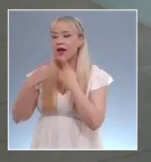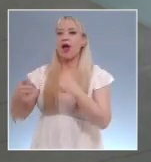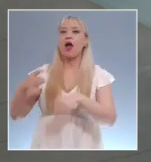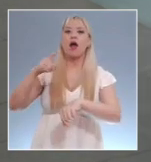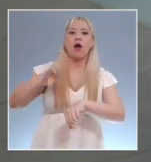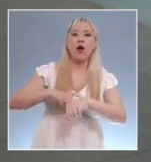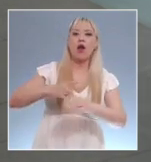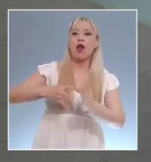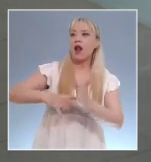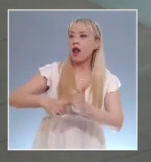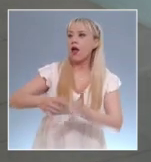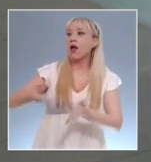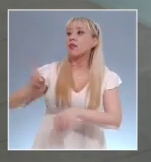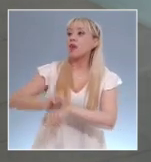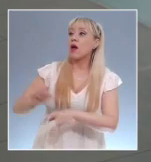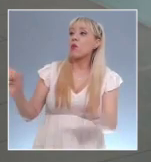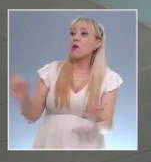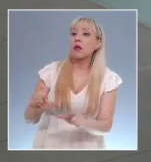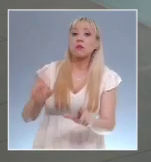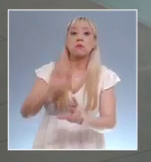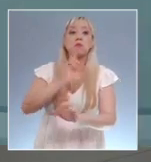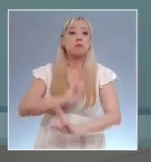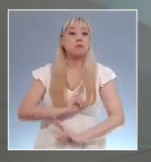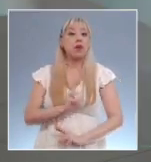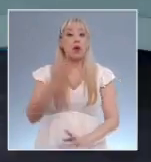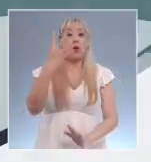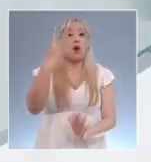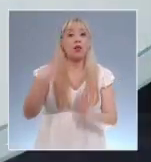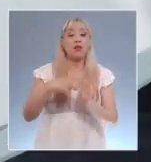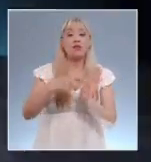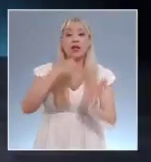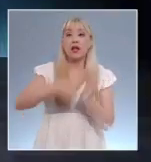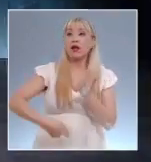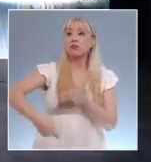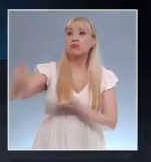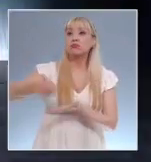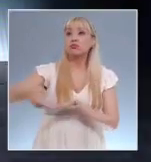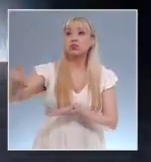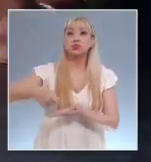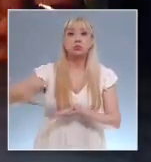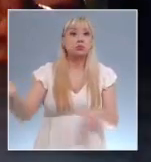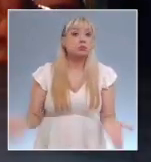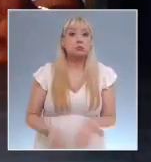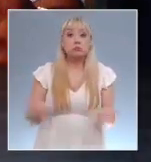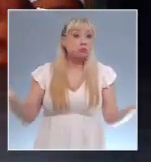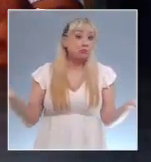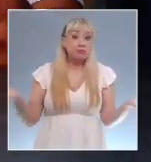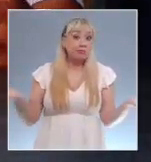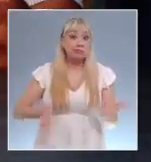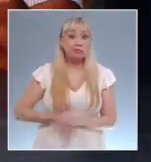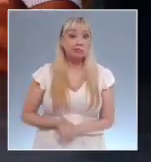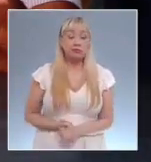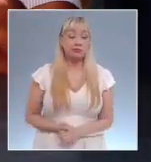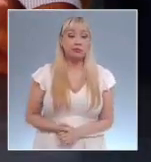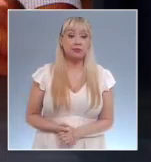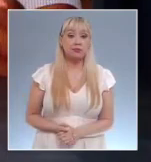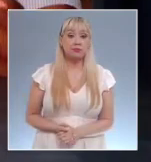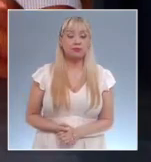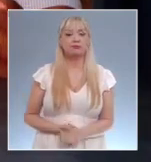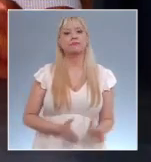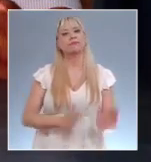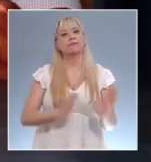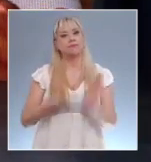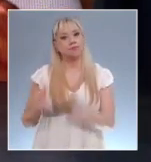4 escritos previos que presentamos. En más noticias, organizaciones de la sociedad